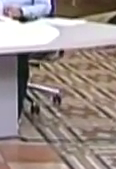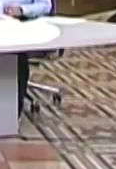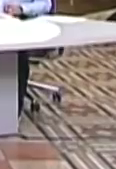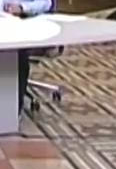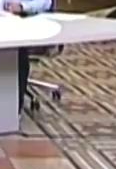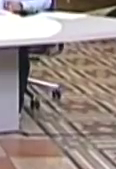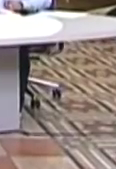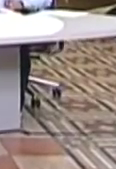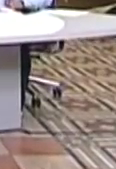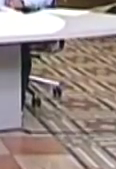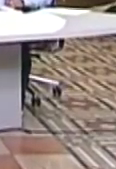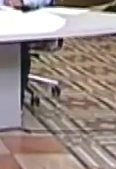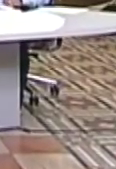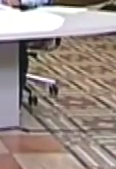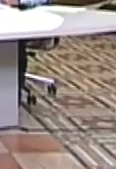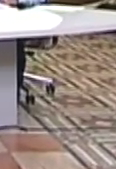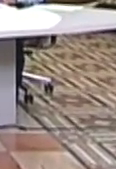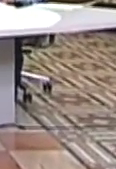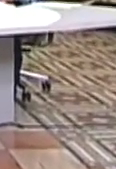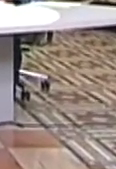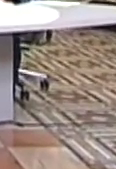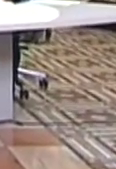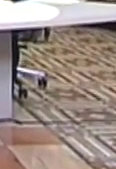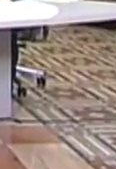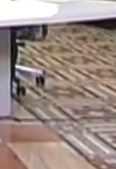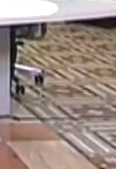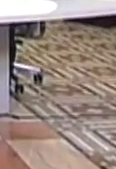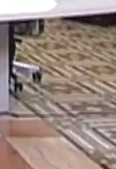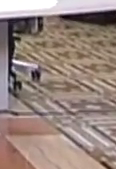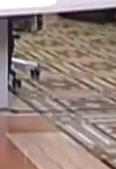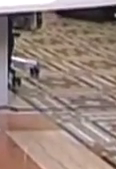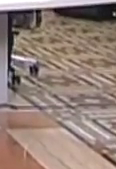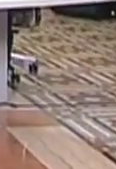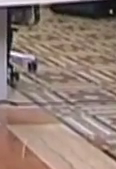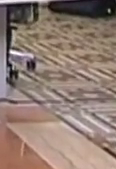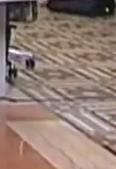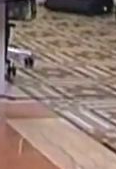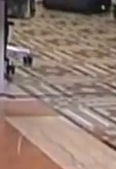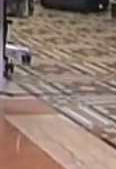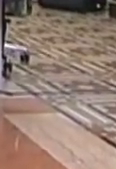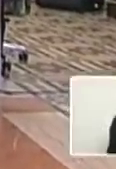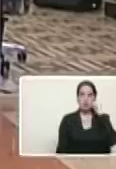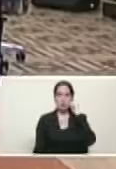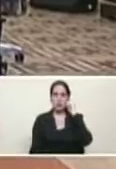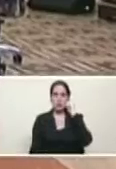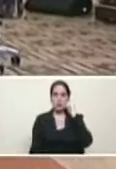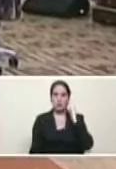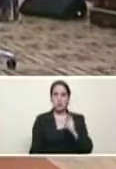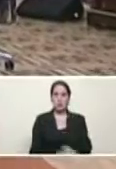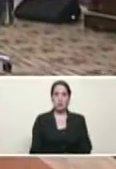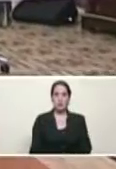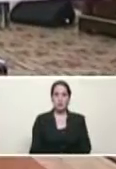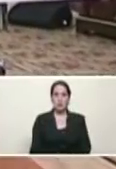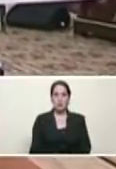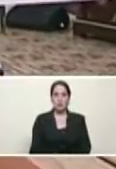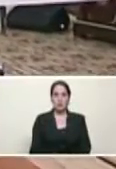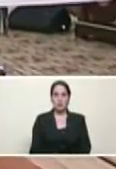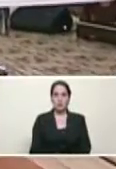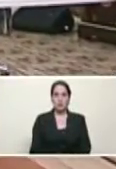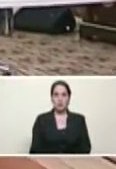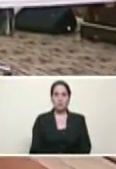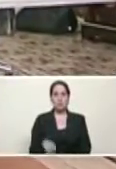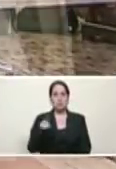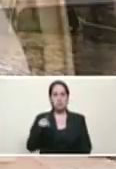seguir gobernando con la Constitución en la mano, en paz, democráticamente, junto al pueblo. Y este